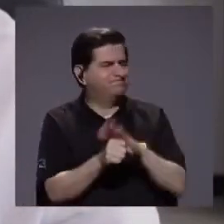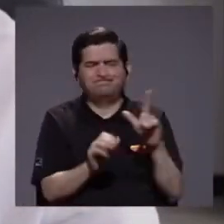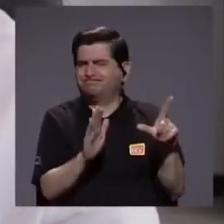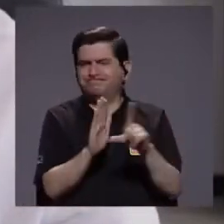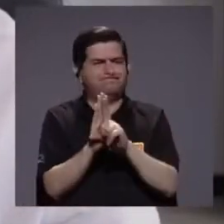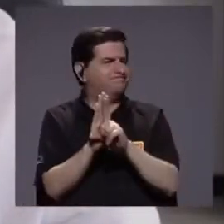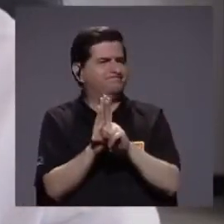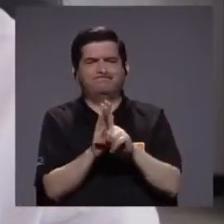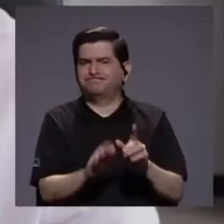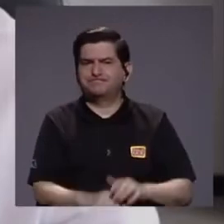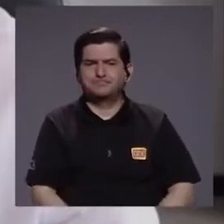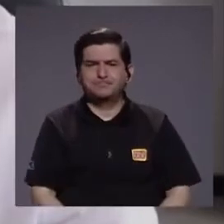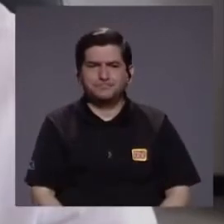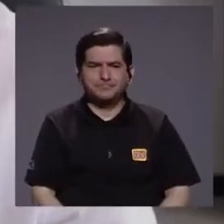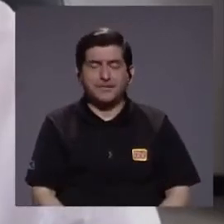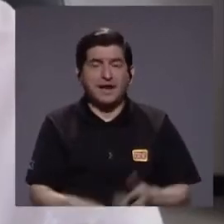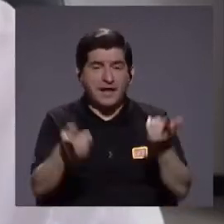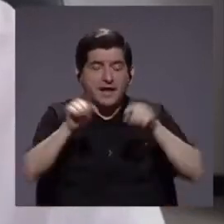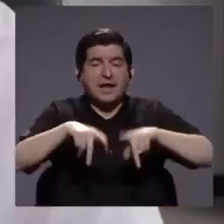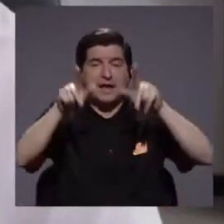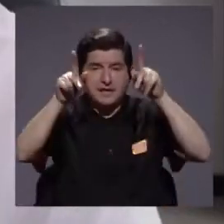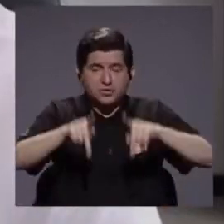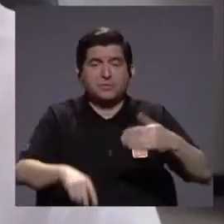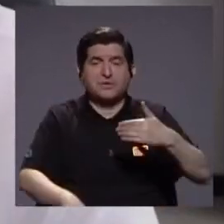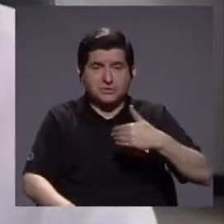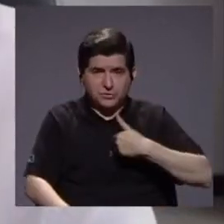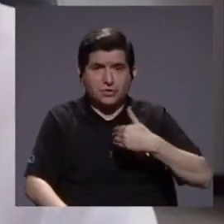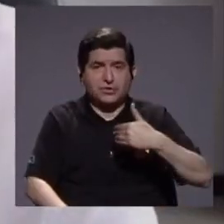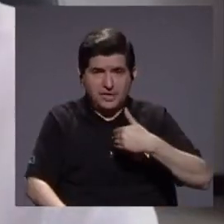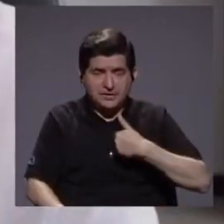ley las personas que tienen